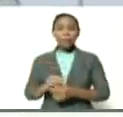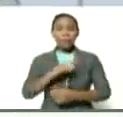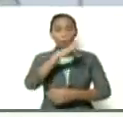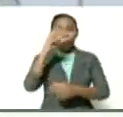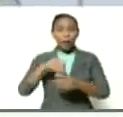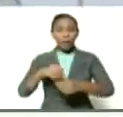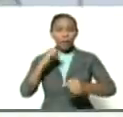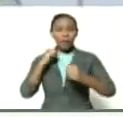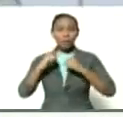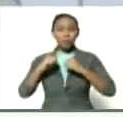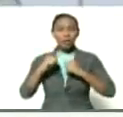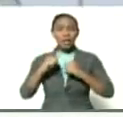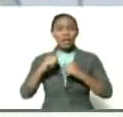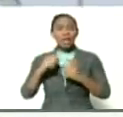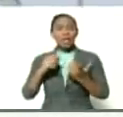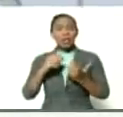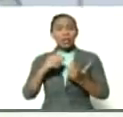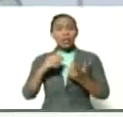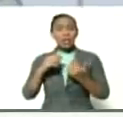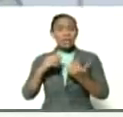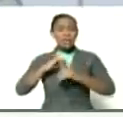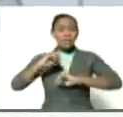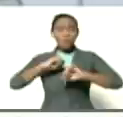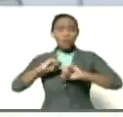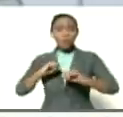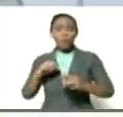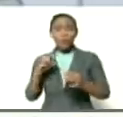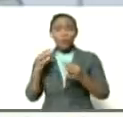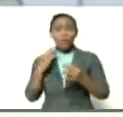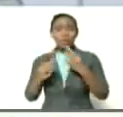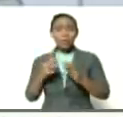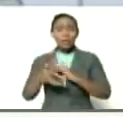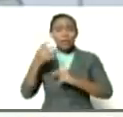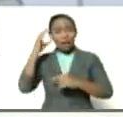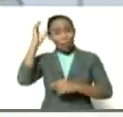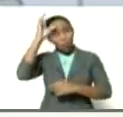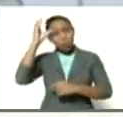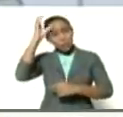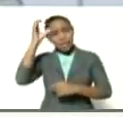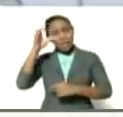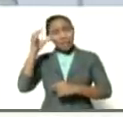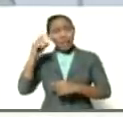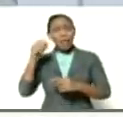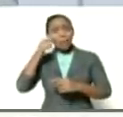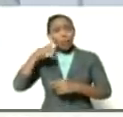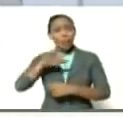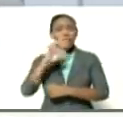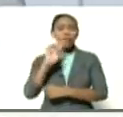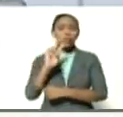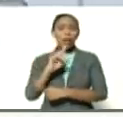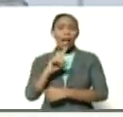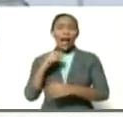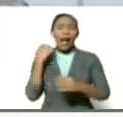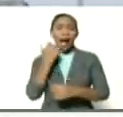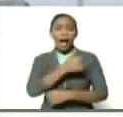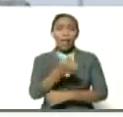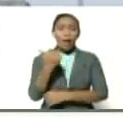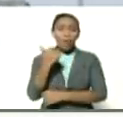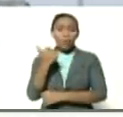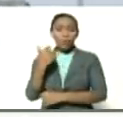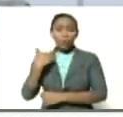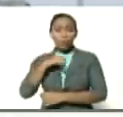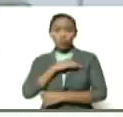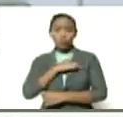cuarentena y flexibilización, descansa en la conciencia del pueblo de Venezuela. Cada vez que cada uno de nosotros